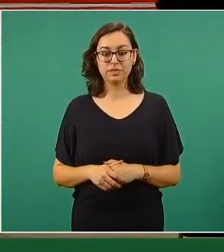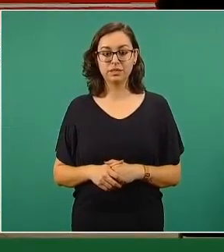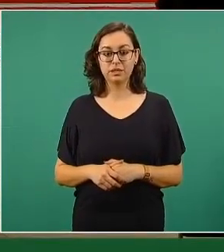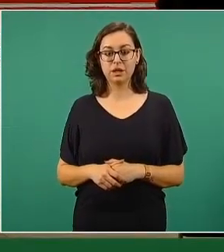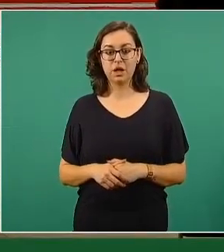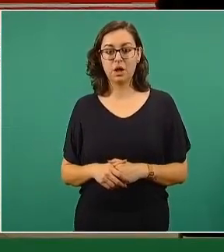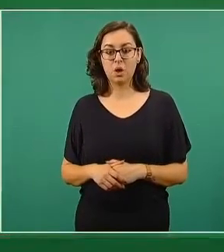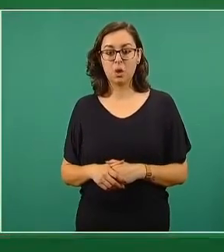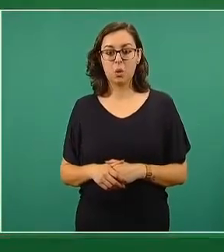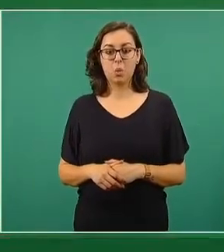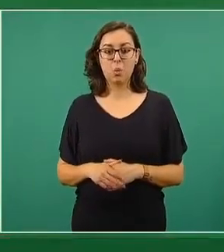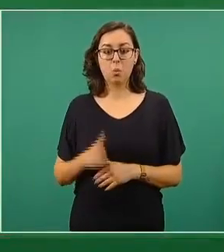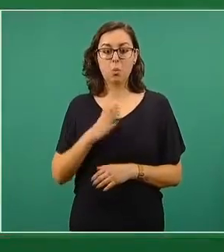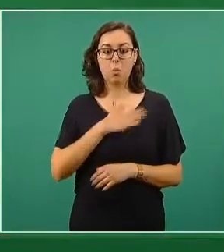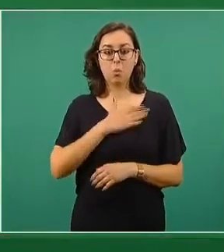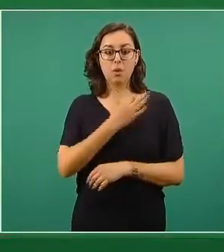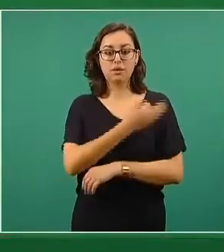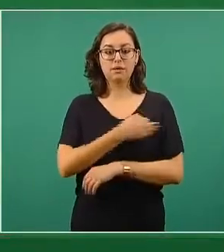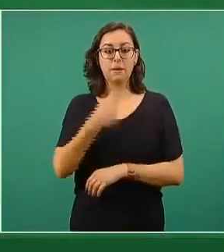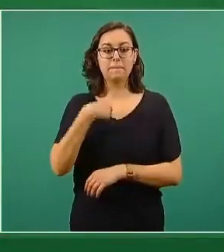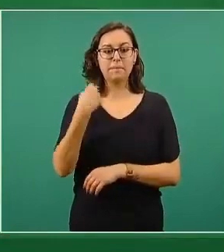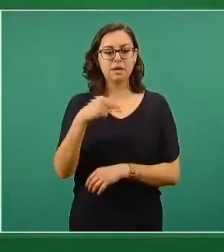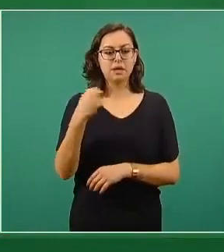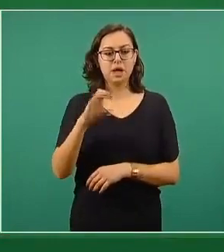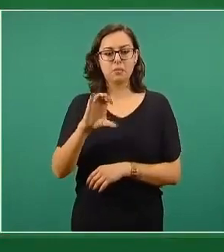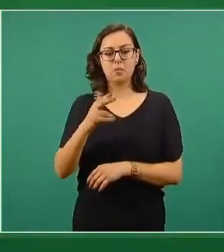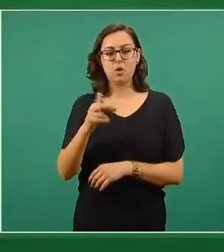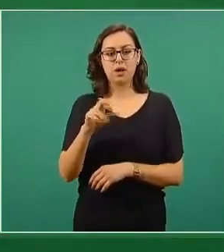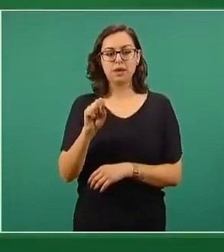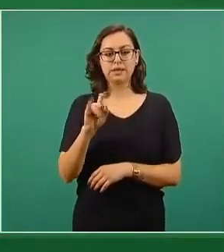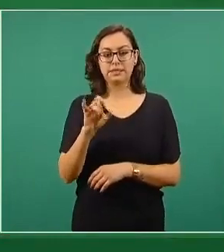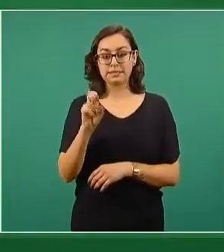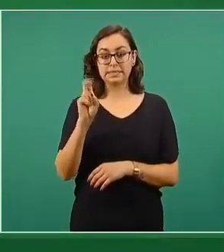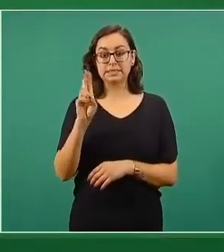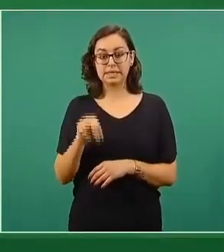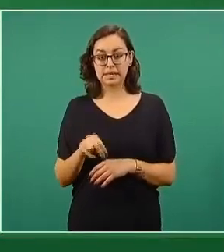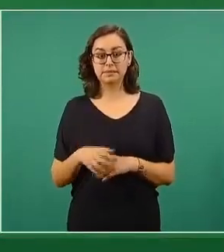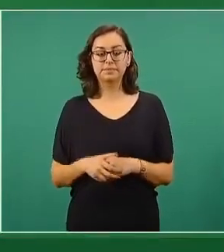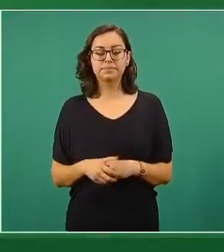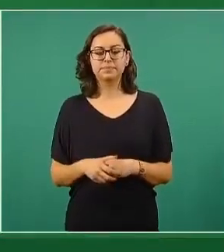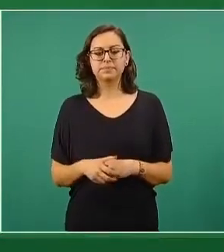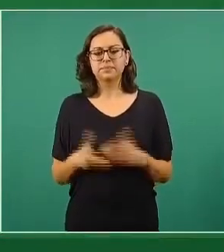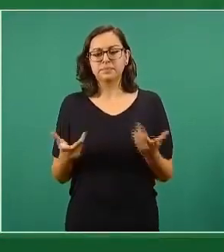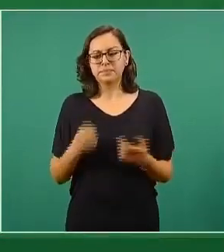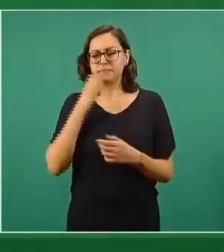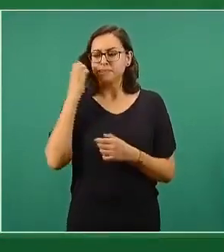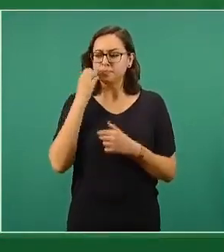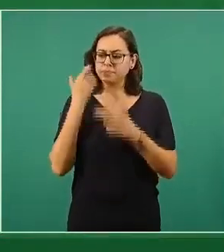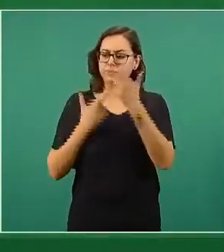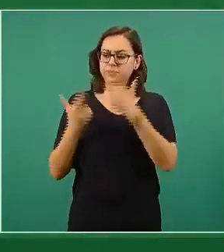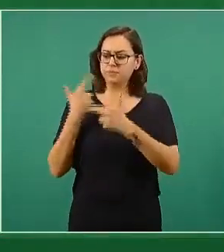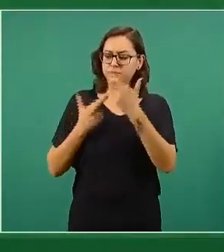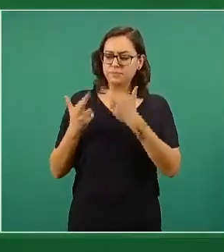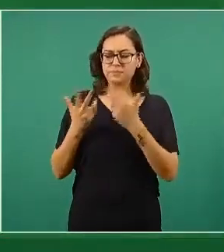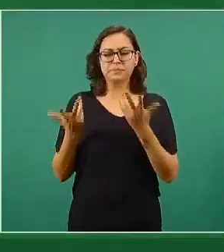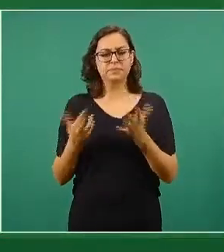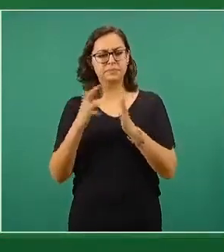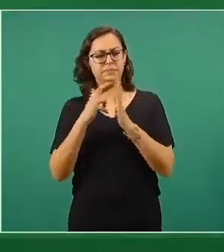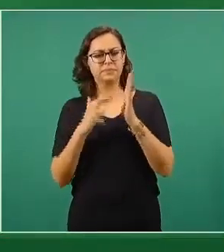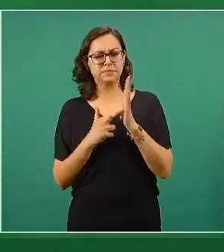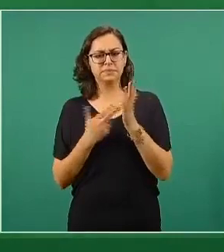Muy buenas tardes, mi nombre es Cristian y quería preguntarles sobre el regreso a clases, ¿cómo se deben de tomar las medidas